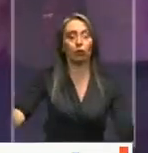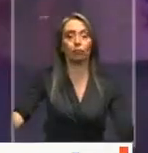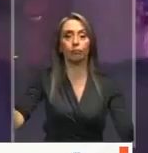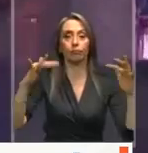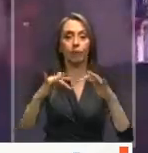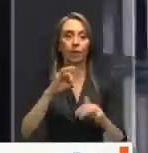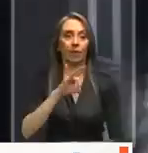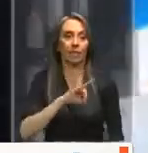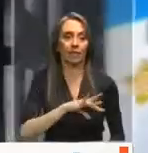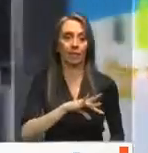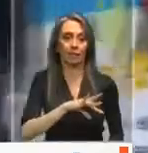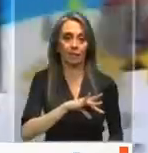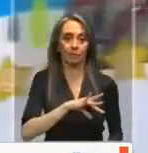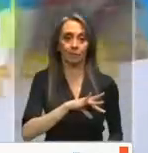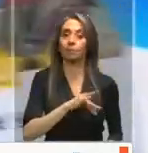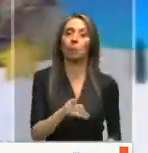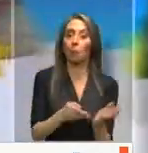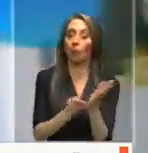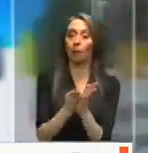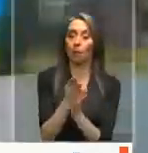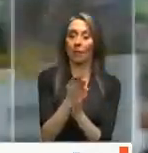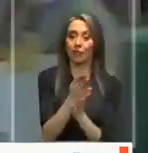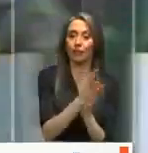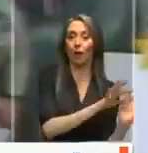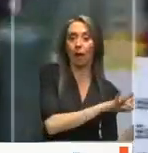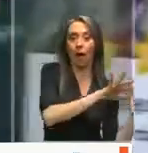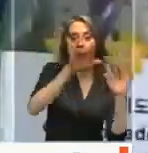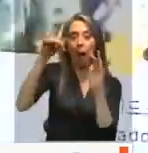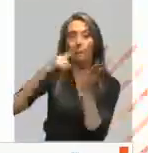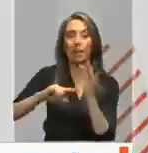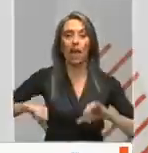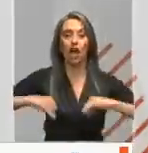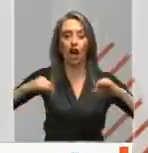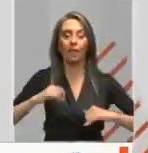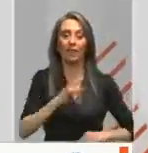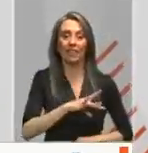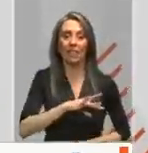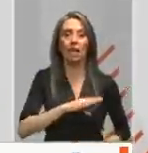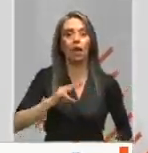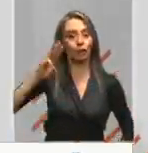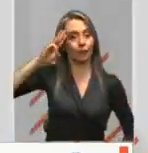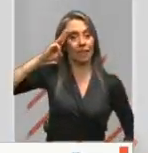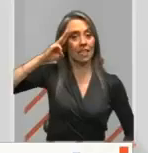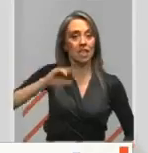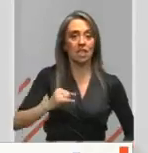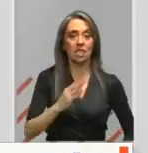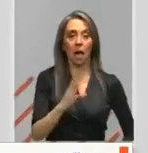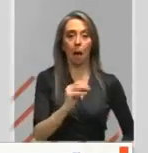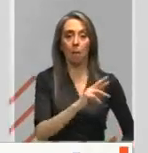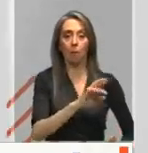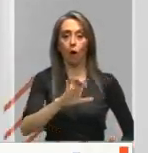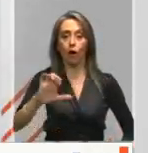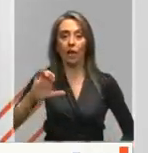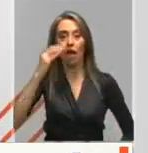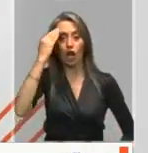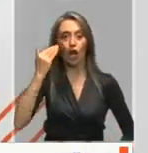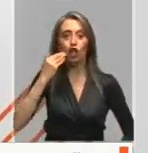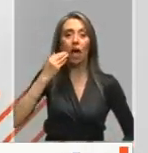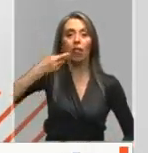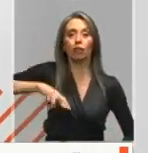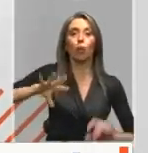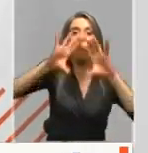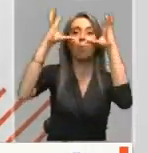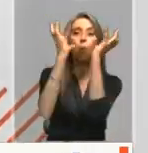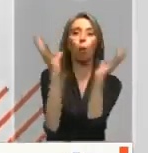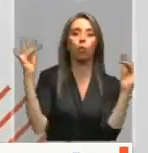1,092 participants. Así comenzaba la aventura de más de 1,000 jóvenes chilenos en el Jamboree Scout Mundial en Corea del Sur, un evento que se realiza